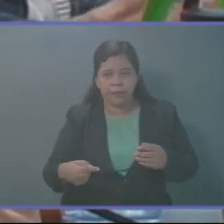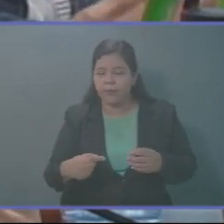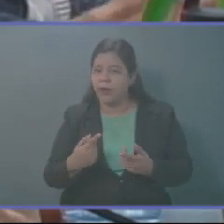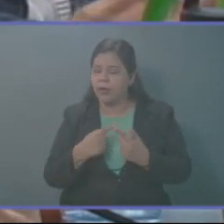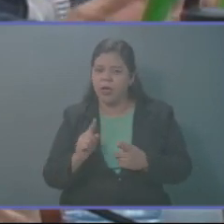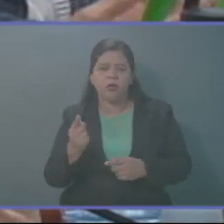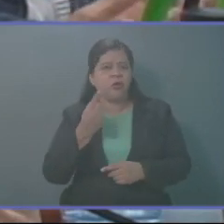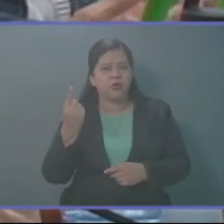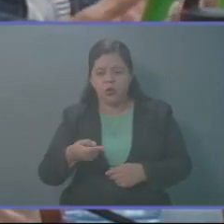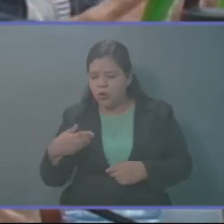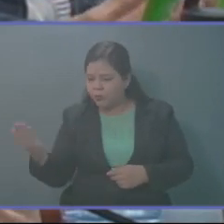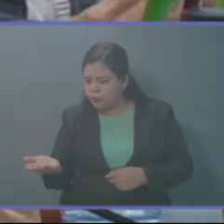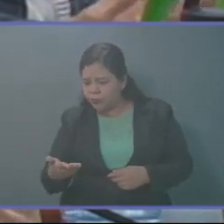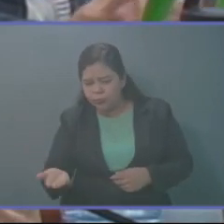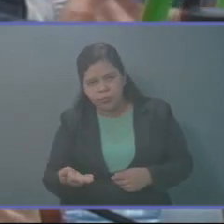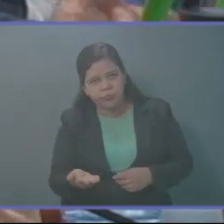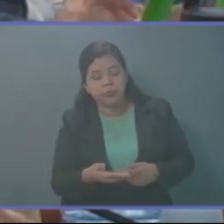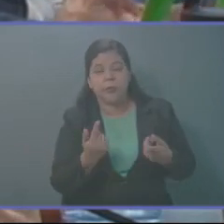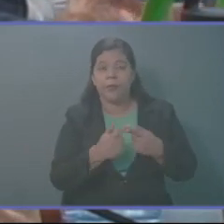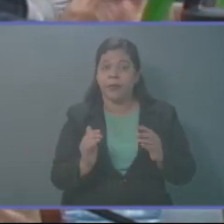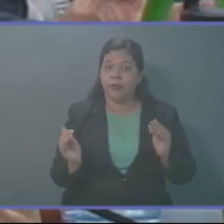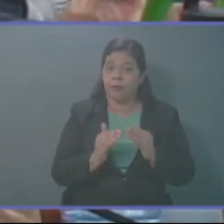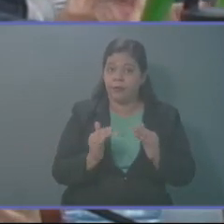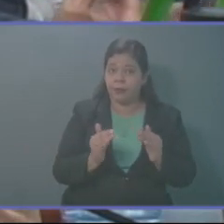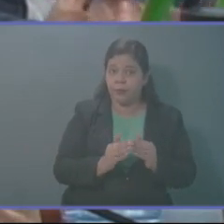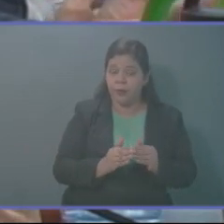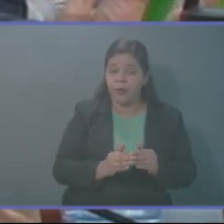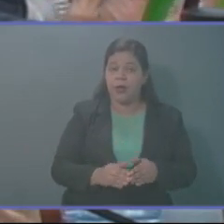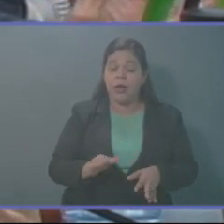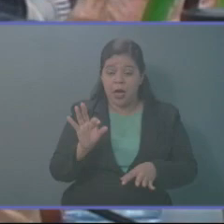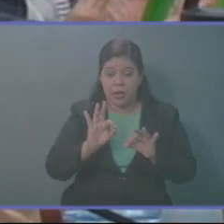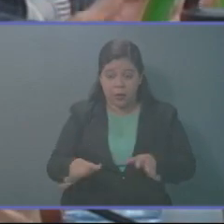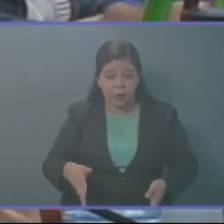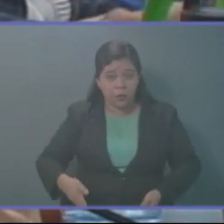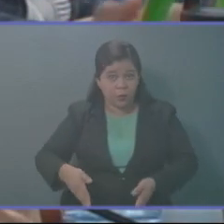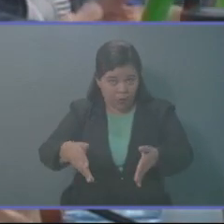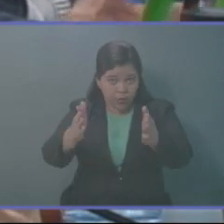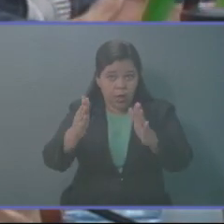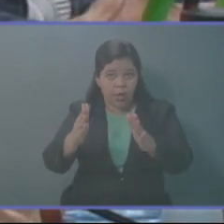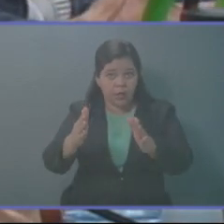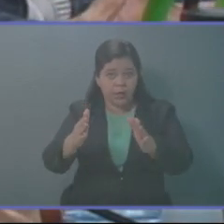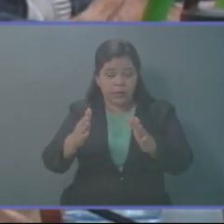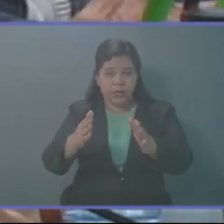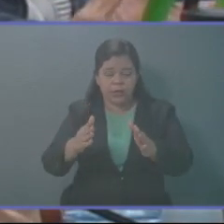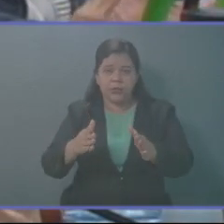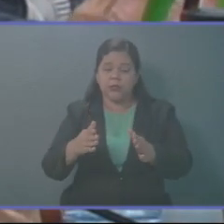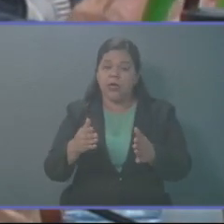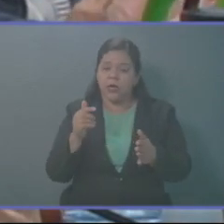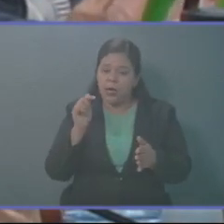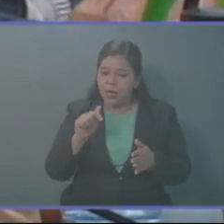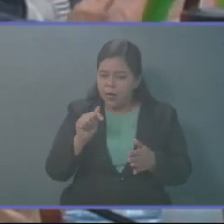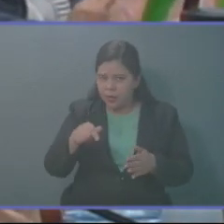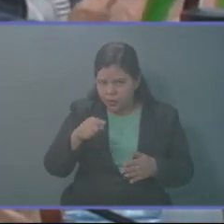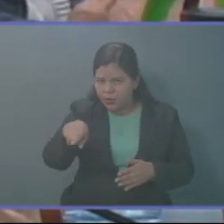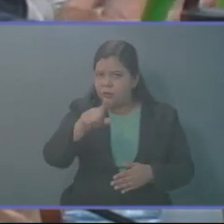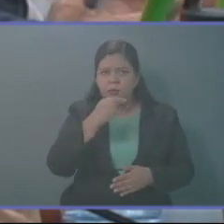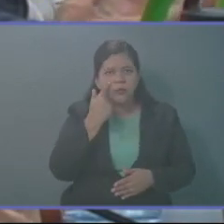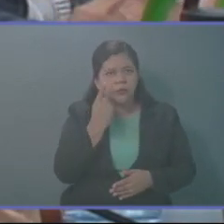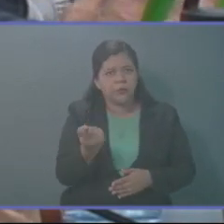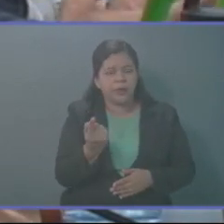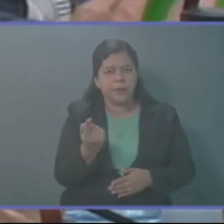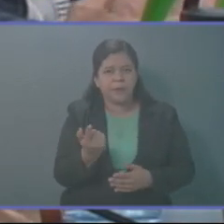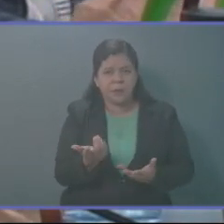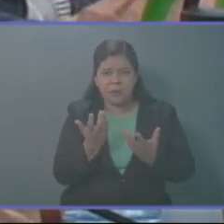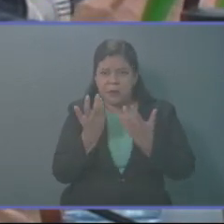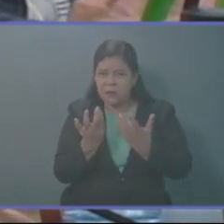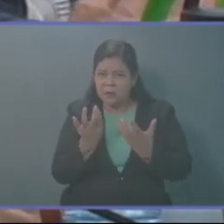el chapeado, sino que hay autopistas, hay carreteras donde ven ustedes que quedan